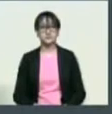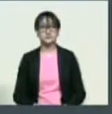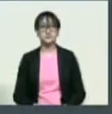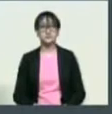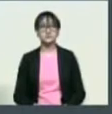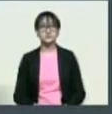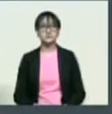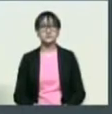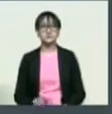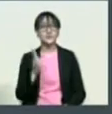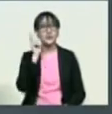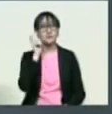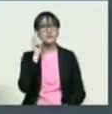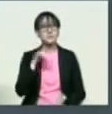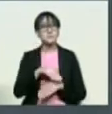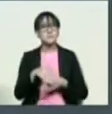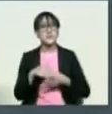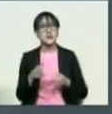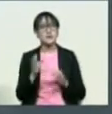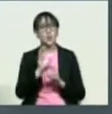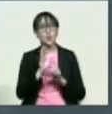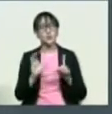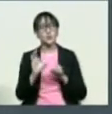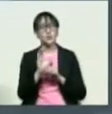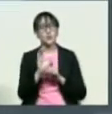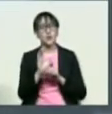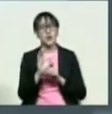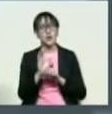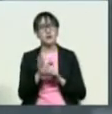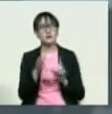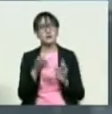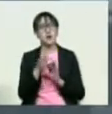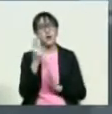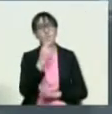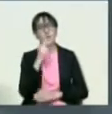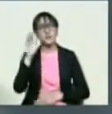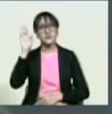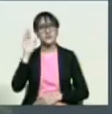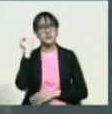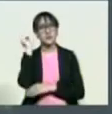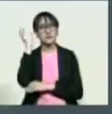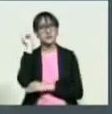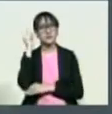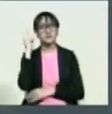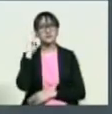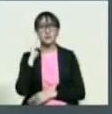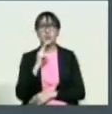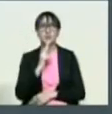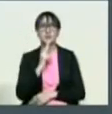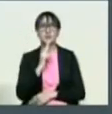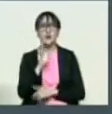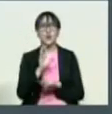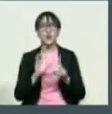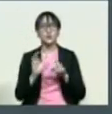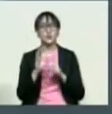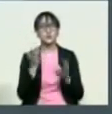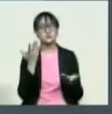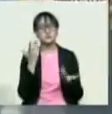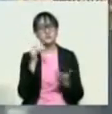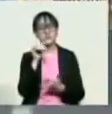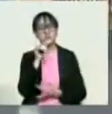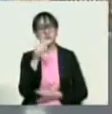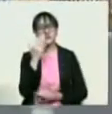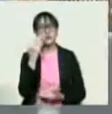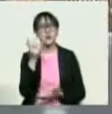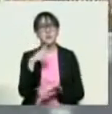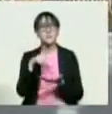tiene hasta ahora escuchamos las palabras del ministro de cultura ernesto villegas en la juramentación del comando de campaña simón bolívar cultura vamos a escuchar todos los detalles de